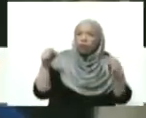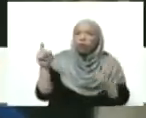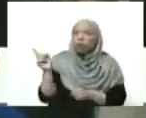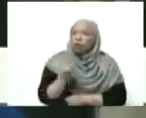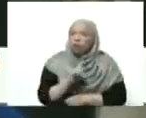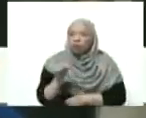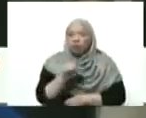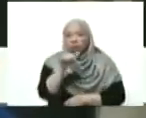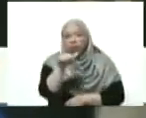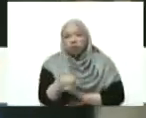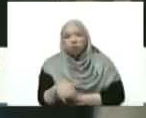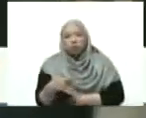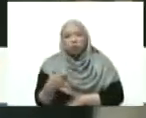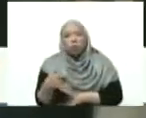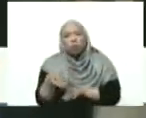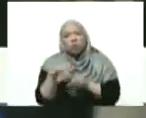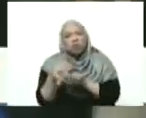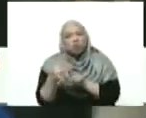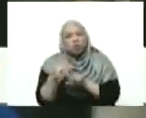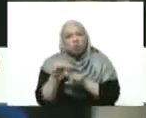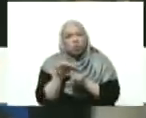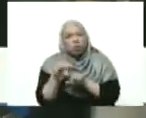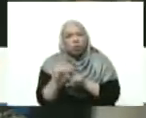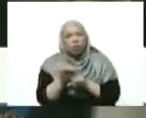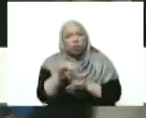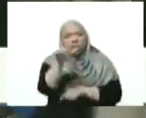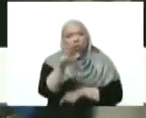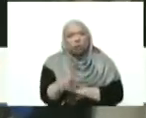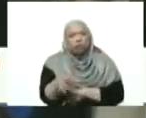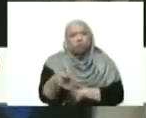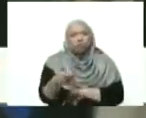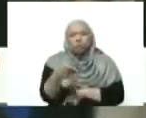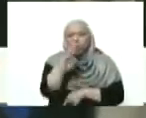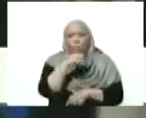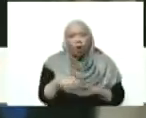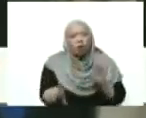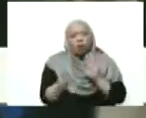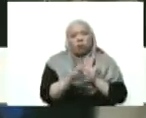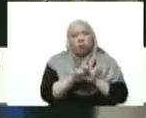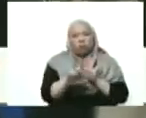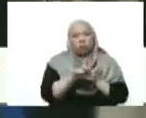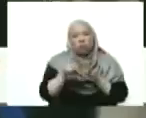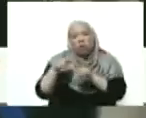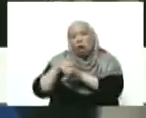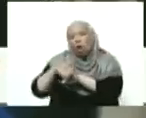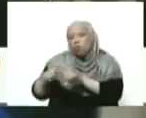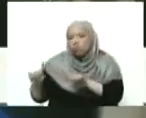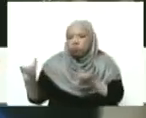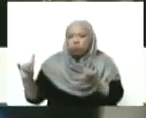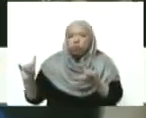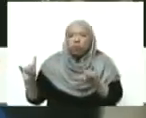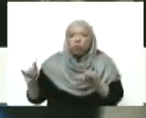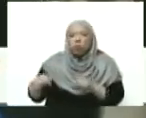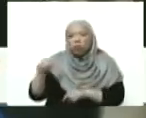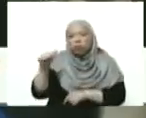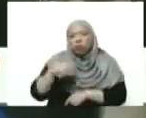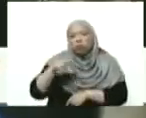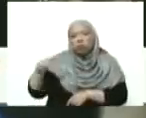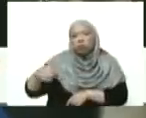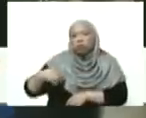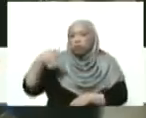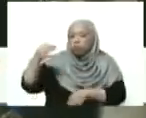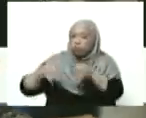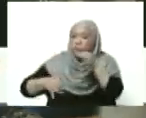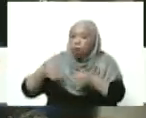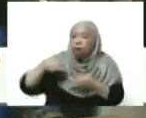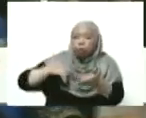más esta situación plagada de ilegalidad a otros niveles, de tal manera que nuestros tripulantes y